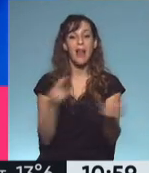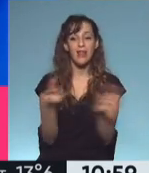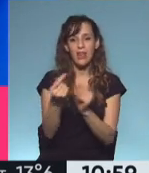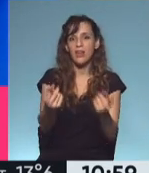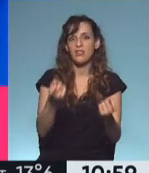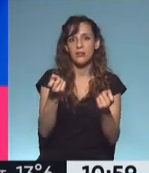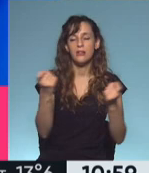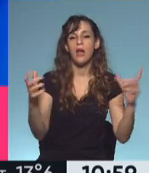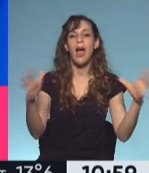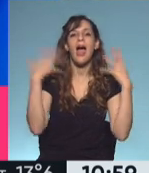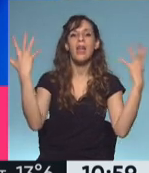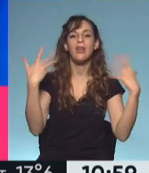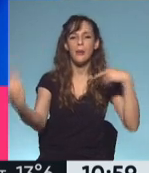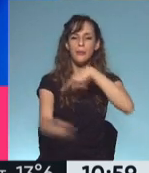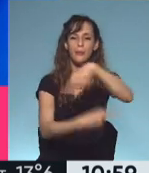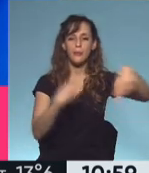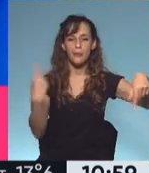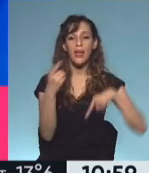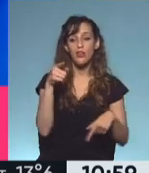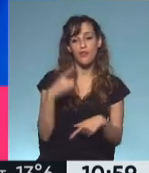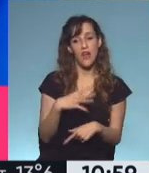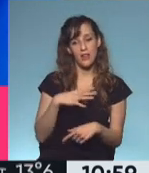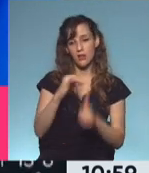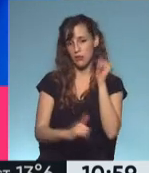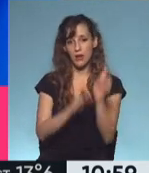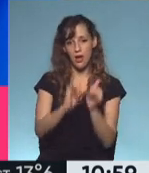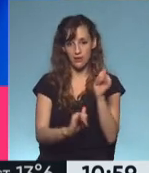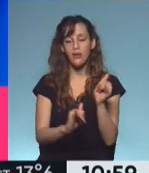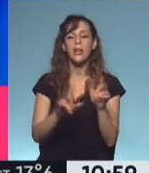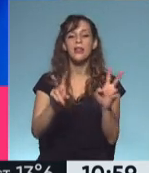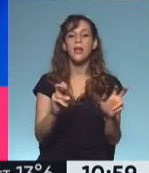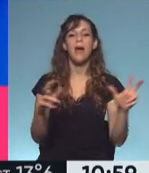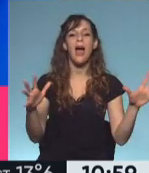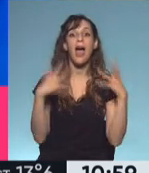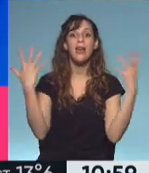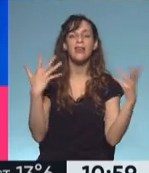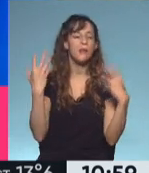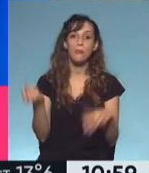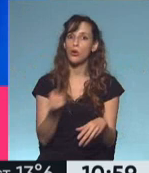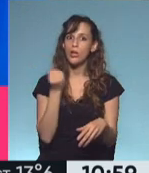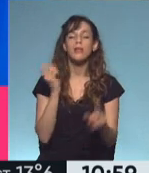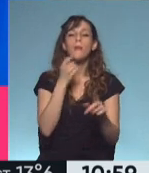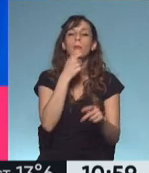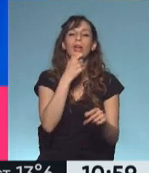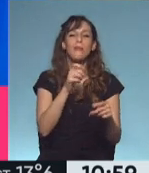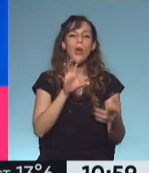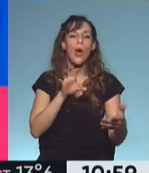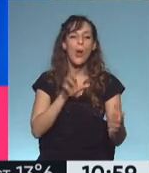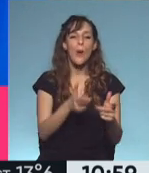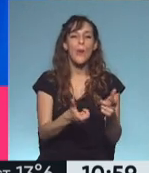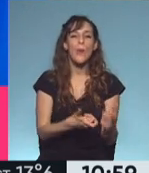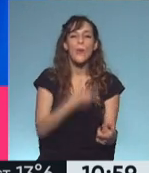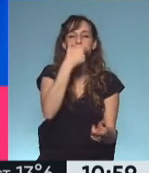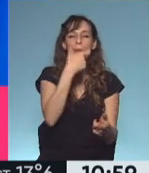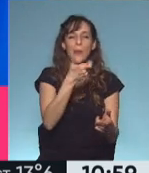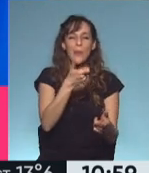circule. Y eso es algo que no se suele decir mucho, pero la circulación de aire es súper importante. Que no estén cerca, ¿no?, de calefactores. Que no estén cerca de la calefacción